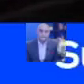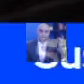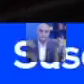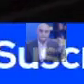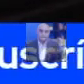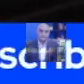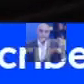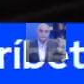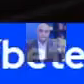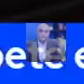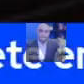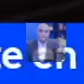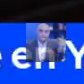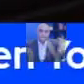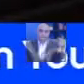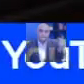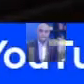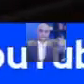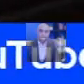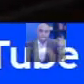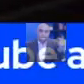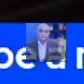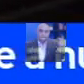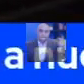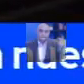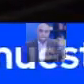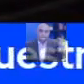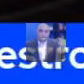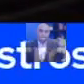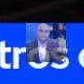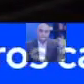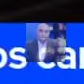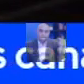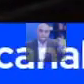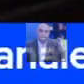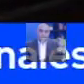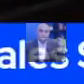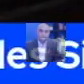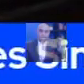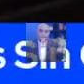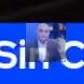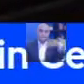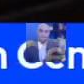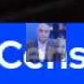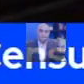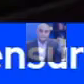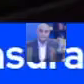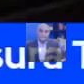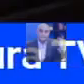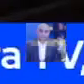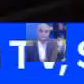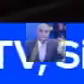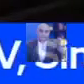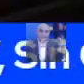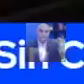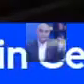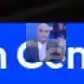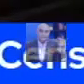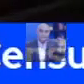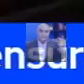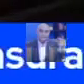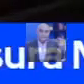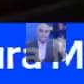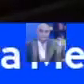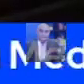salvajismo. ¿Por qué se produce la era del salvajismo? Que es un fenómeno que no ha ocurrido solamente en México, ya ha ocurrido en países